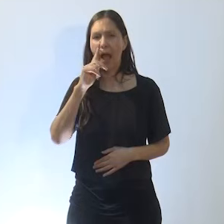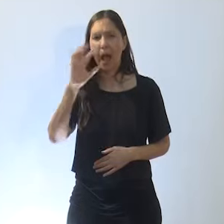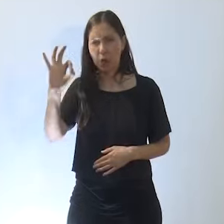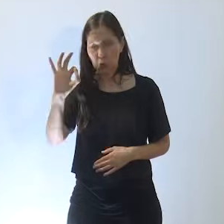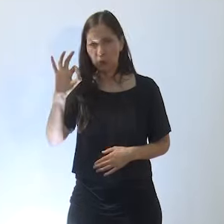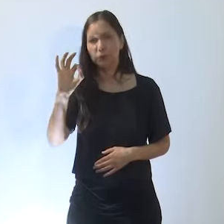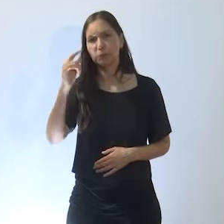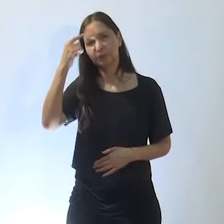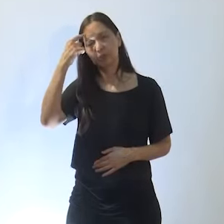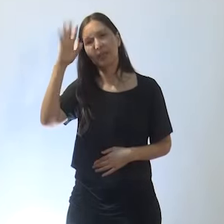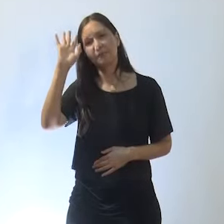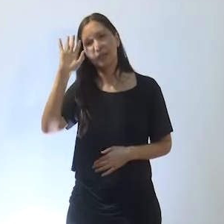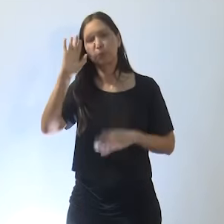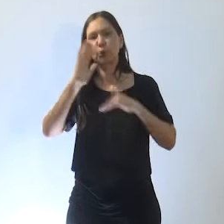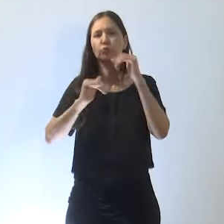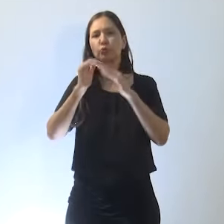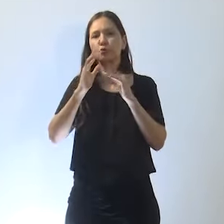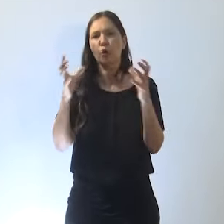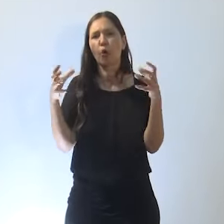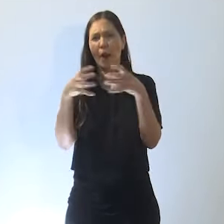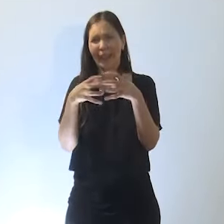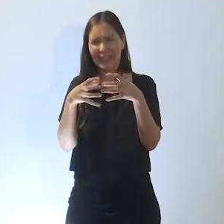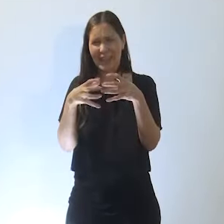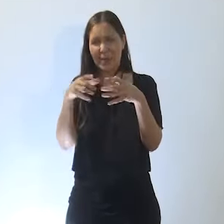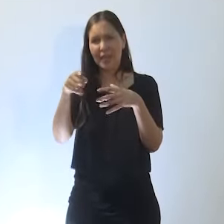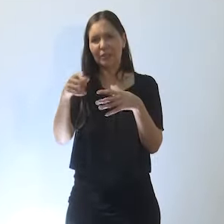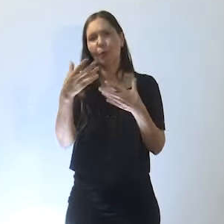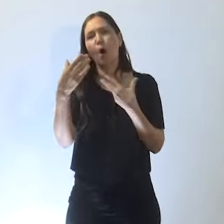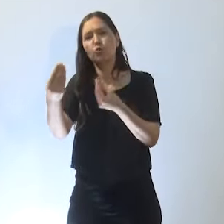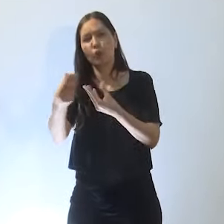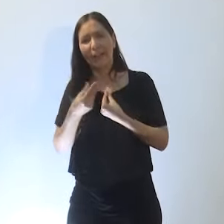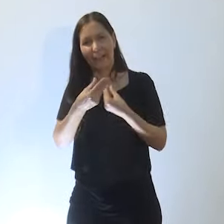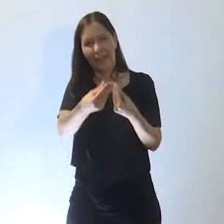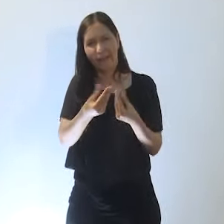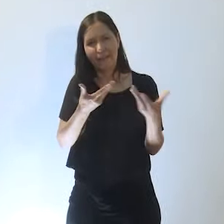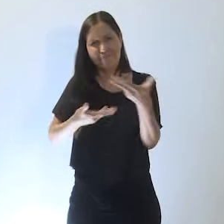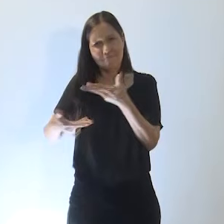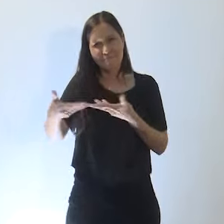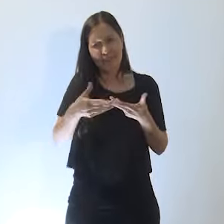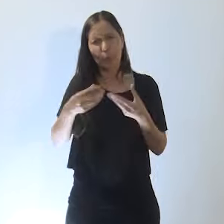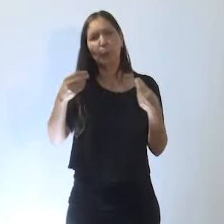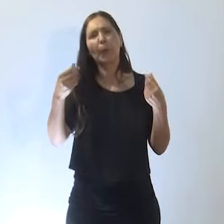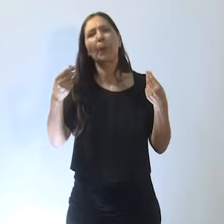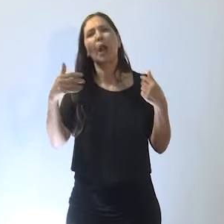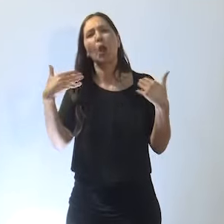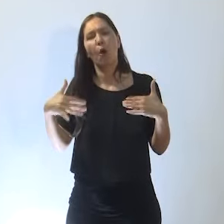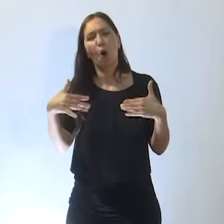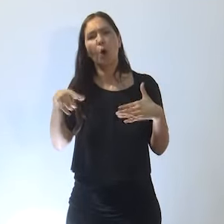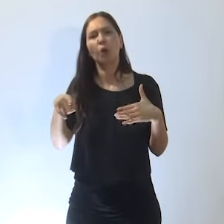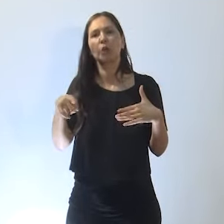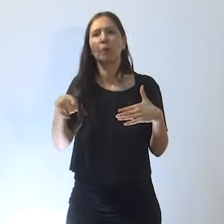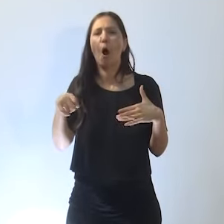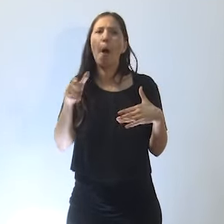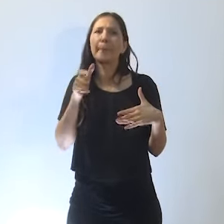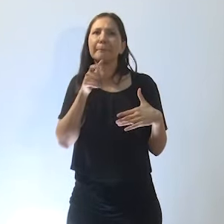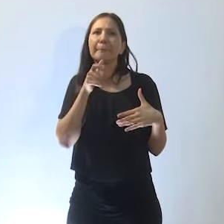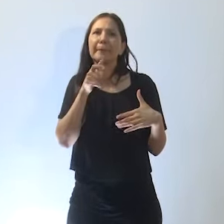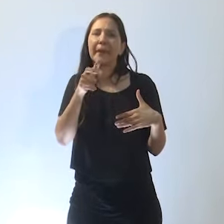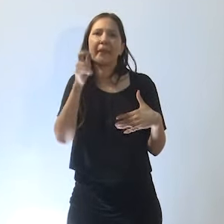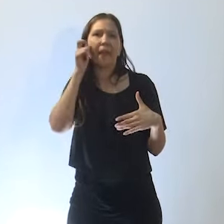sea esa solidaridad yo creo que como valor abstracto es problemática es un ideal está